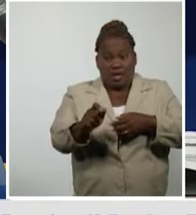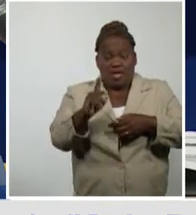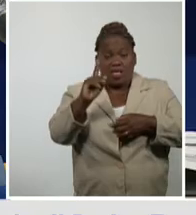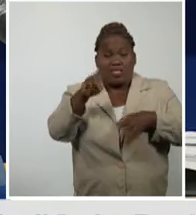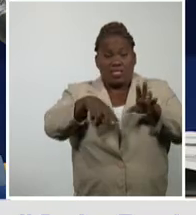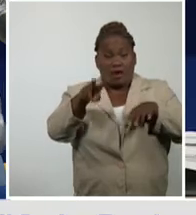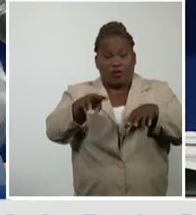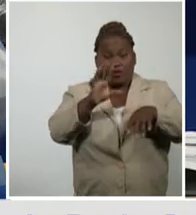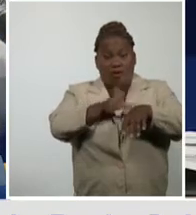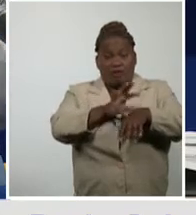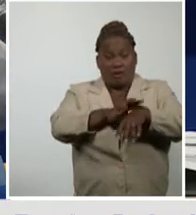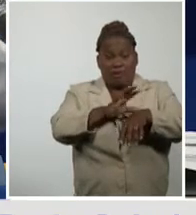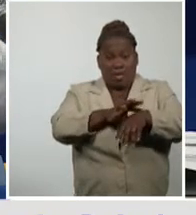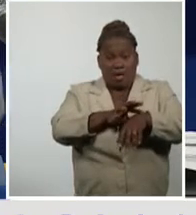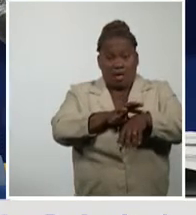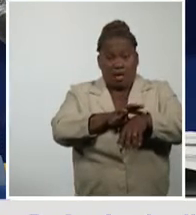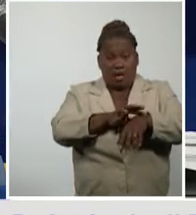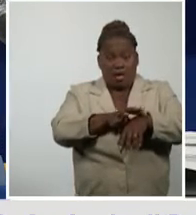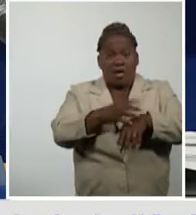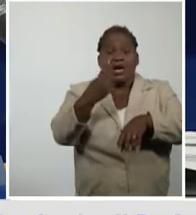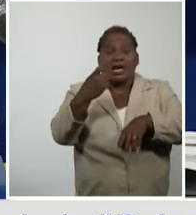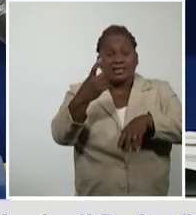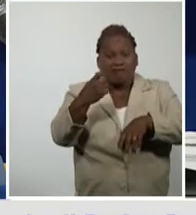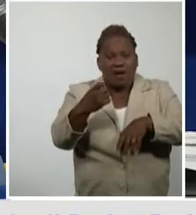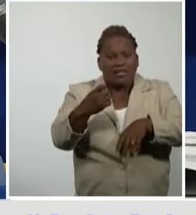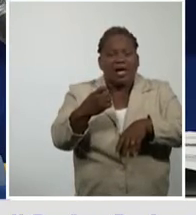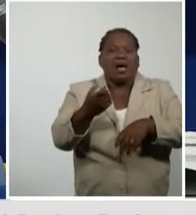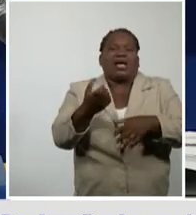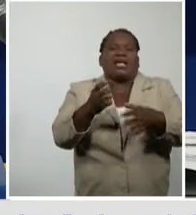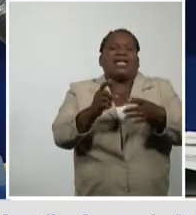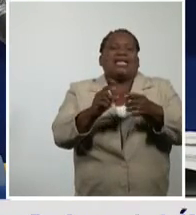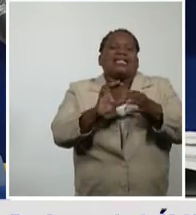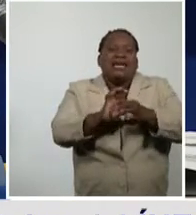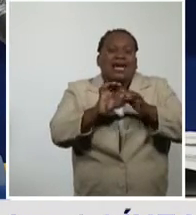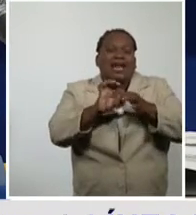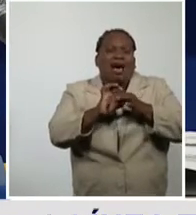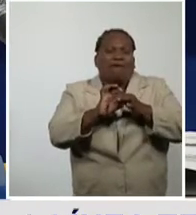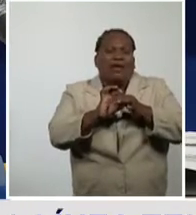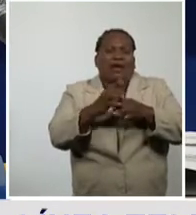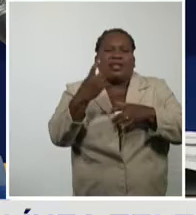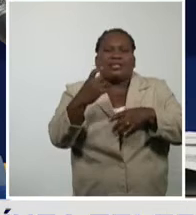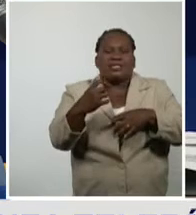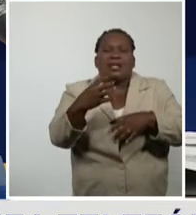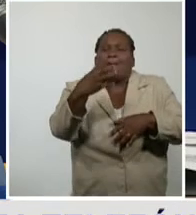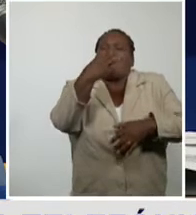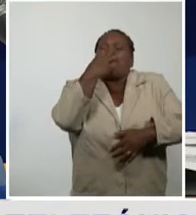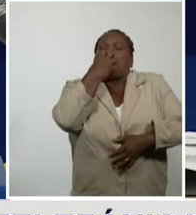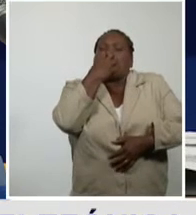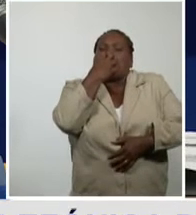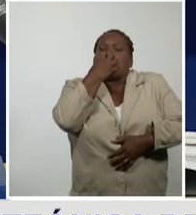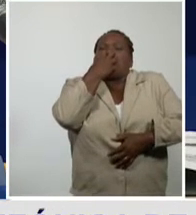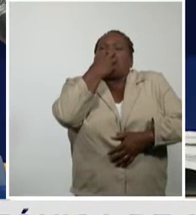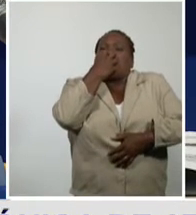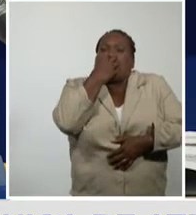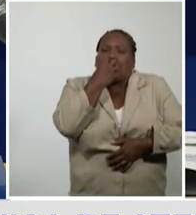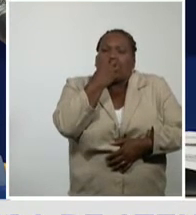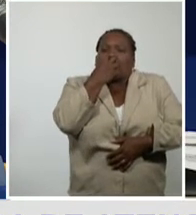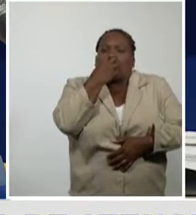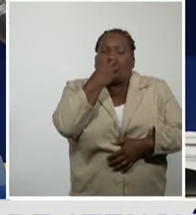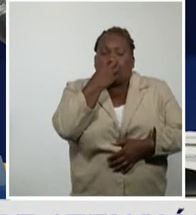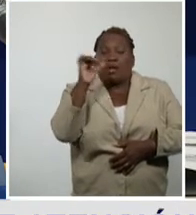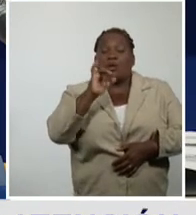enfermedad requieren de terapias intensivas y requieren de ventiladores. Y también hemos estado al tanto